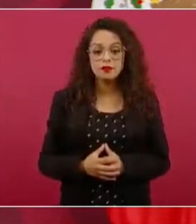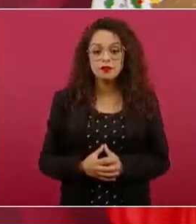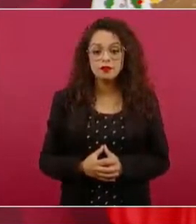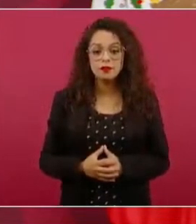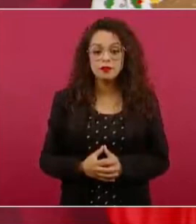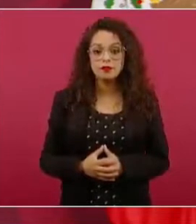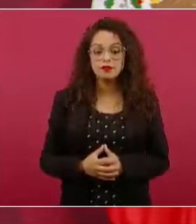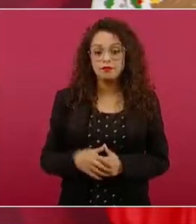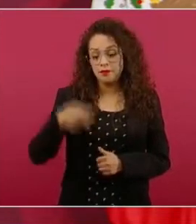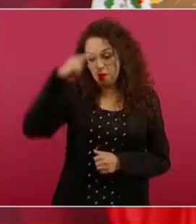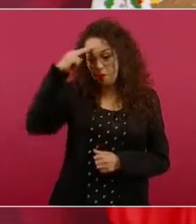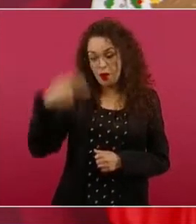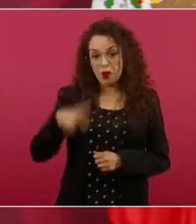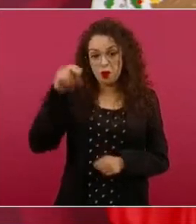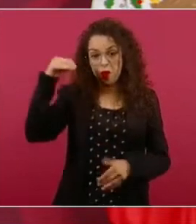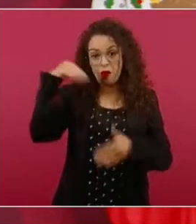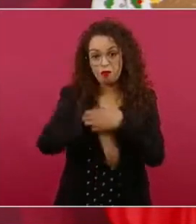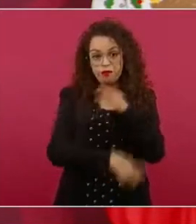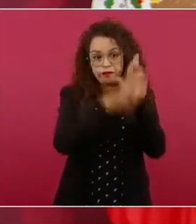el país,